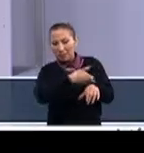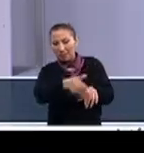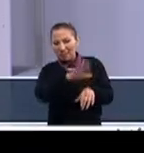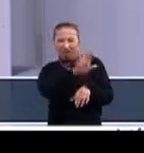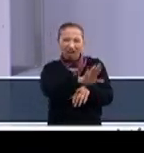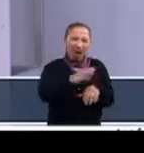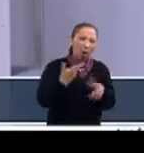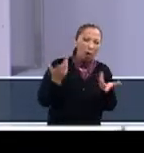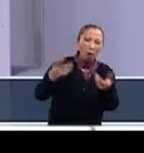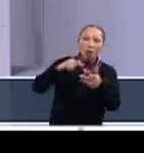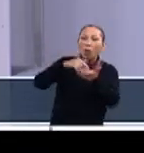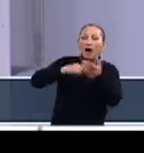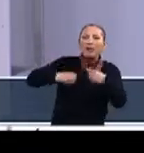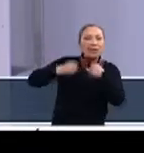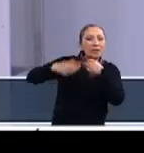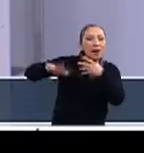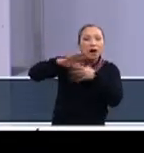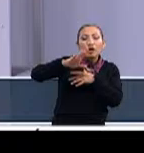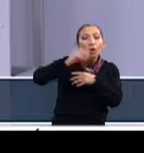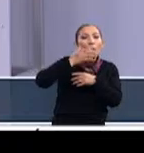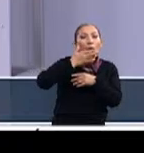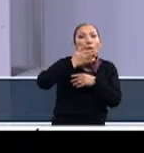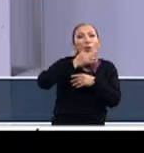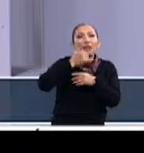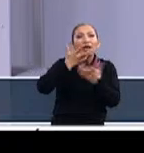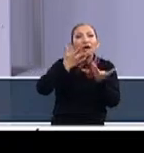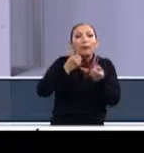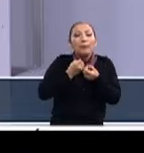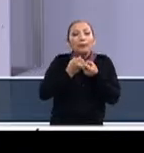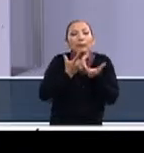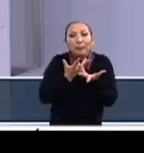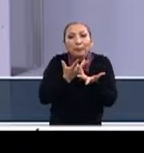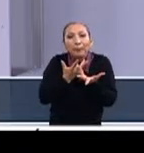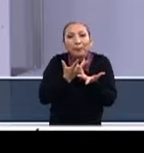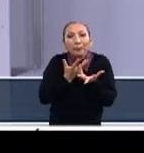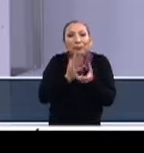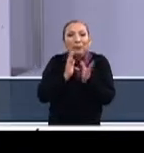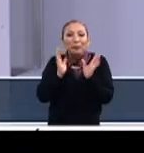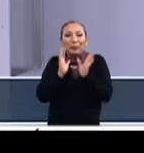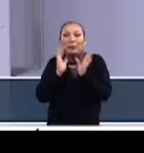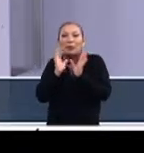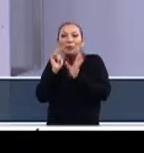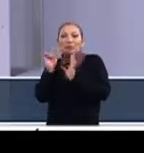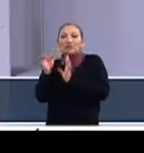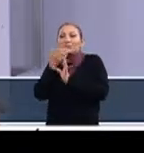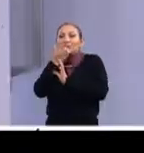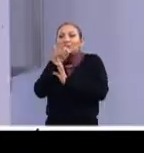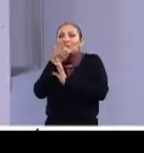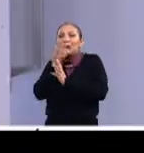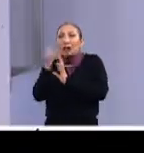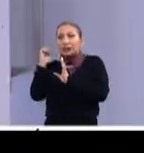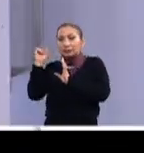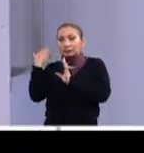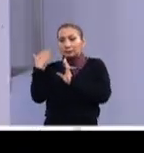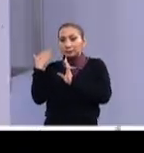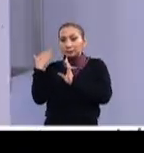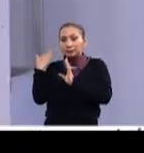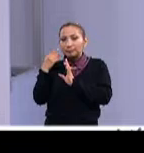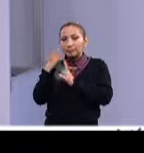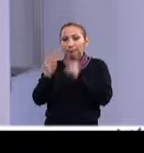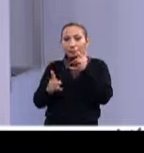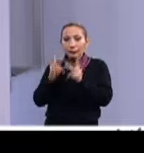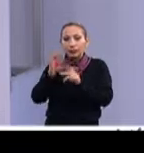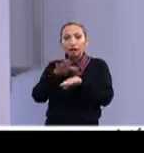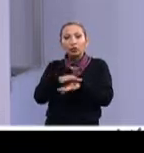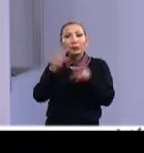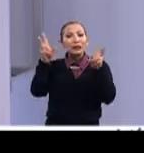familiar, social, etcétera, no tienen todavía esa posibilidad de romper esta situación, ¿no? Hace un momento